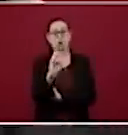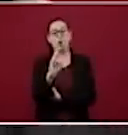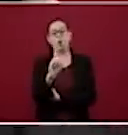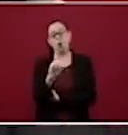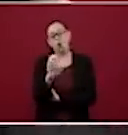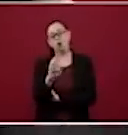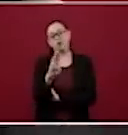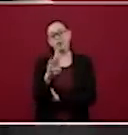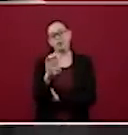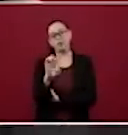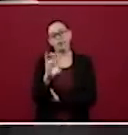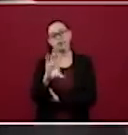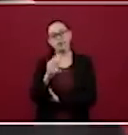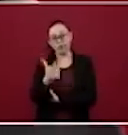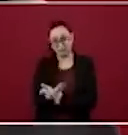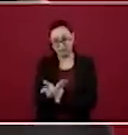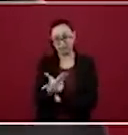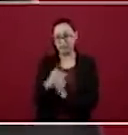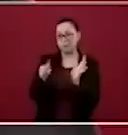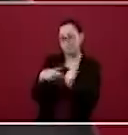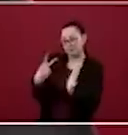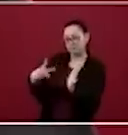Odebrecht en